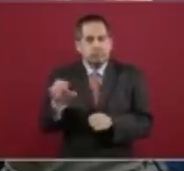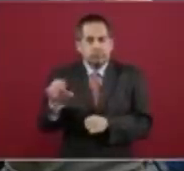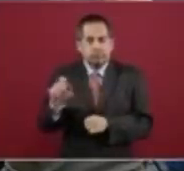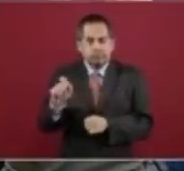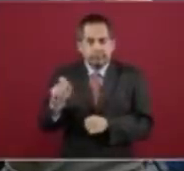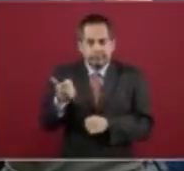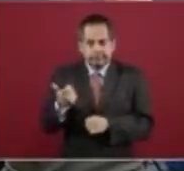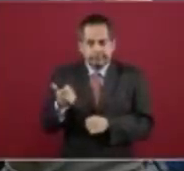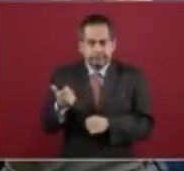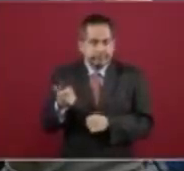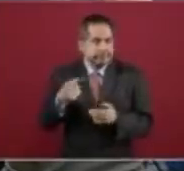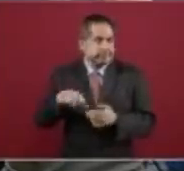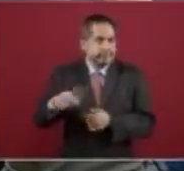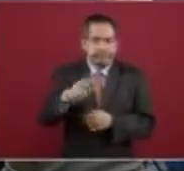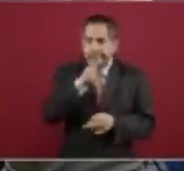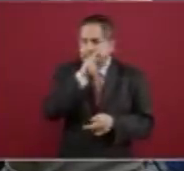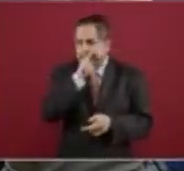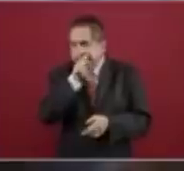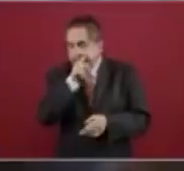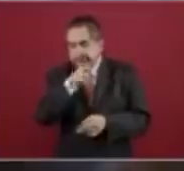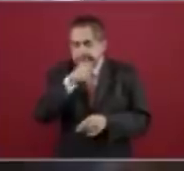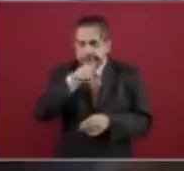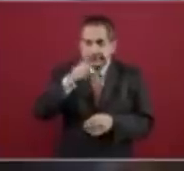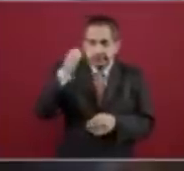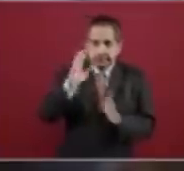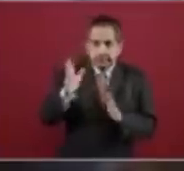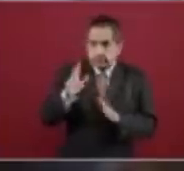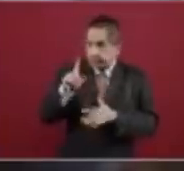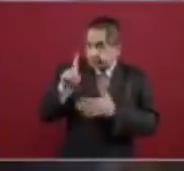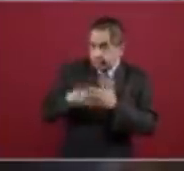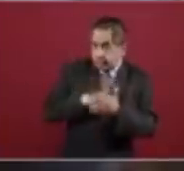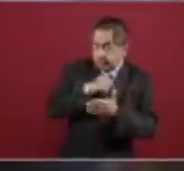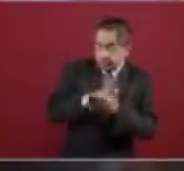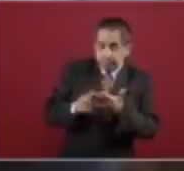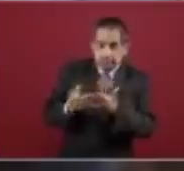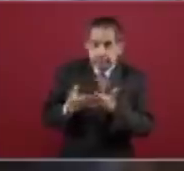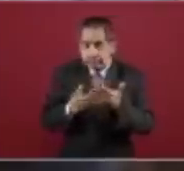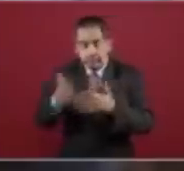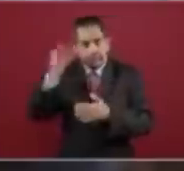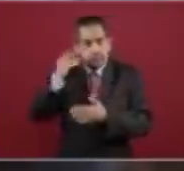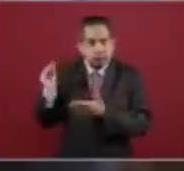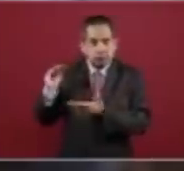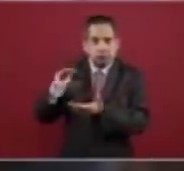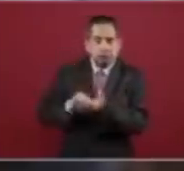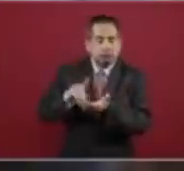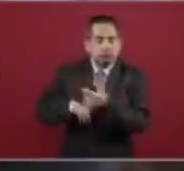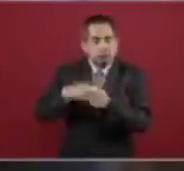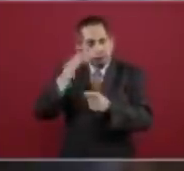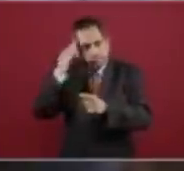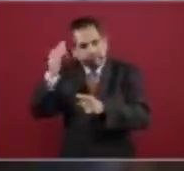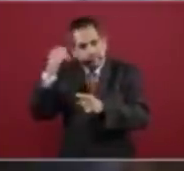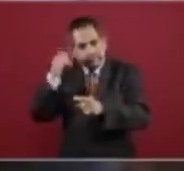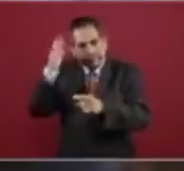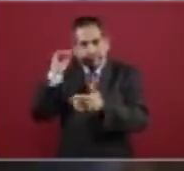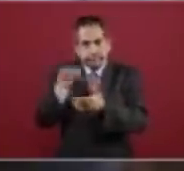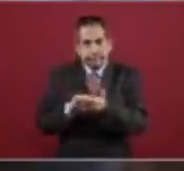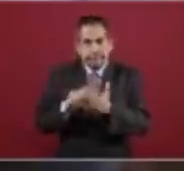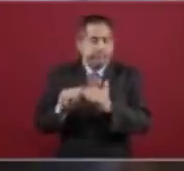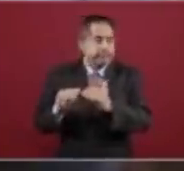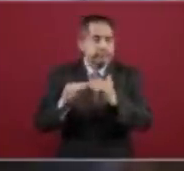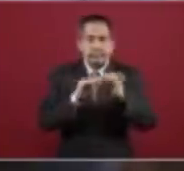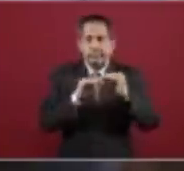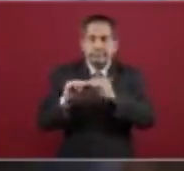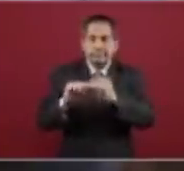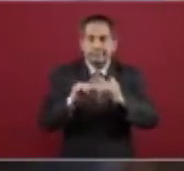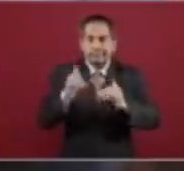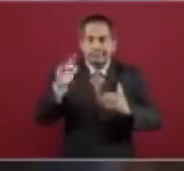920 pesos. Y ellos están preguntando, ya se canceló lo que usted instituyó en su tiempo, esta unificación le